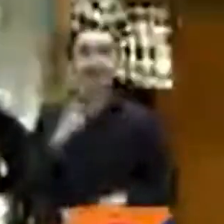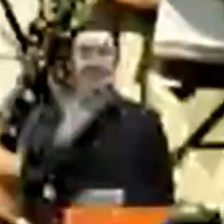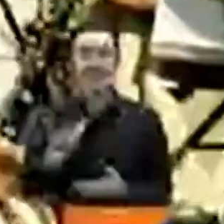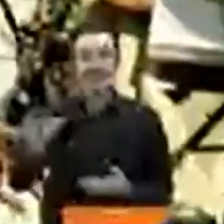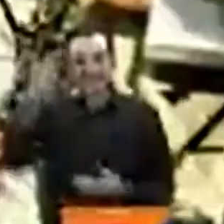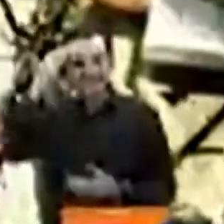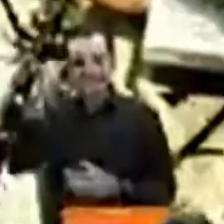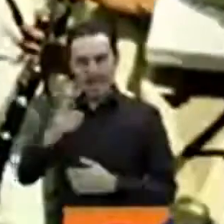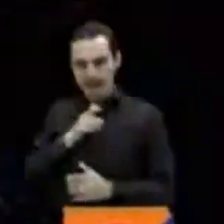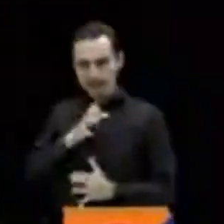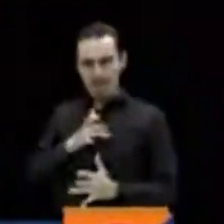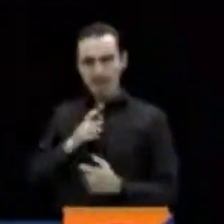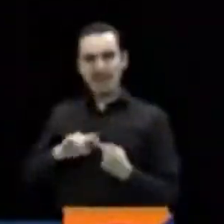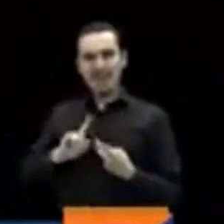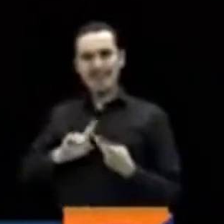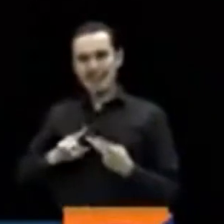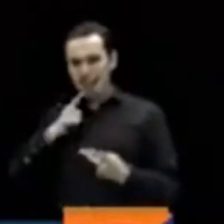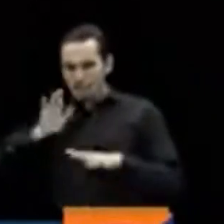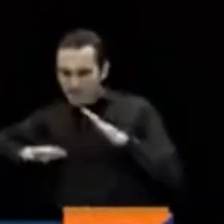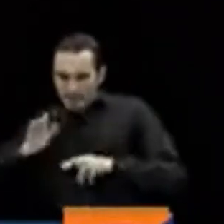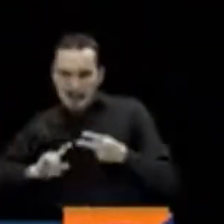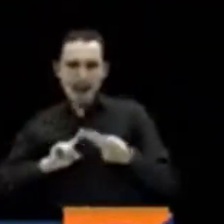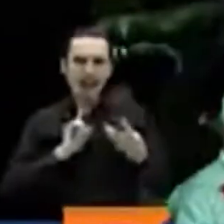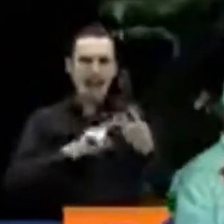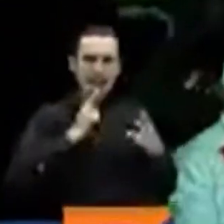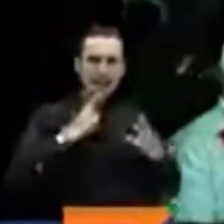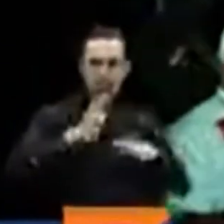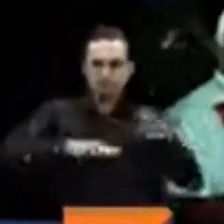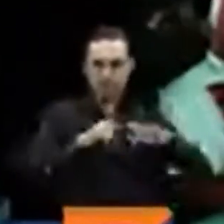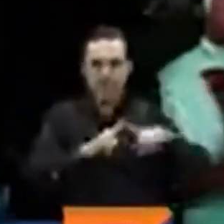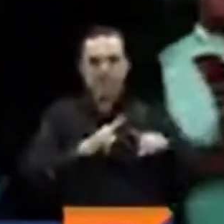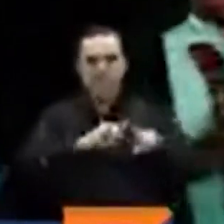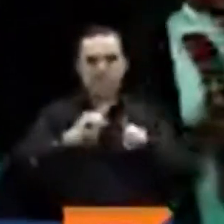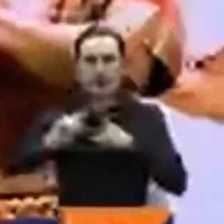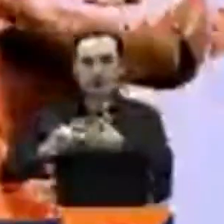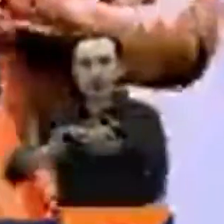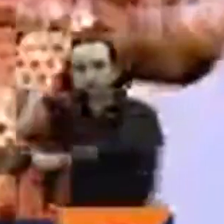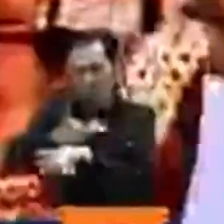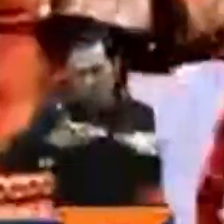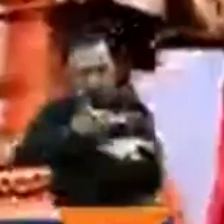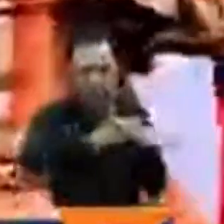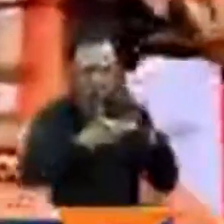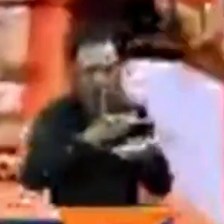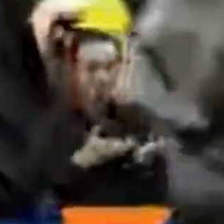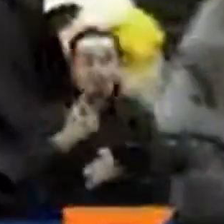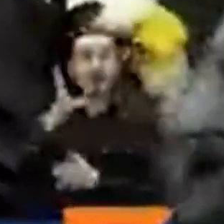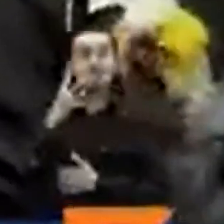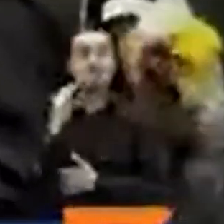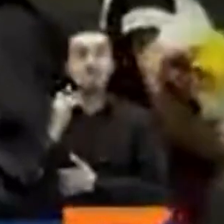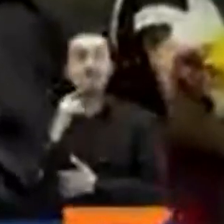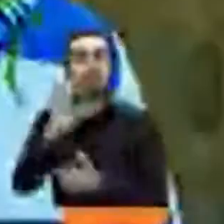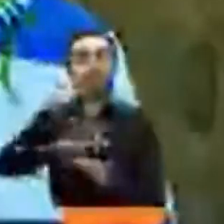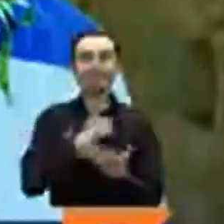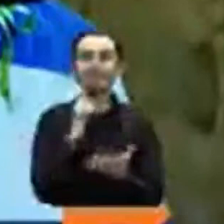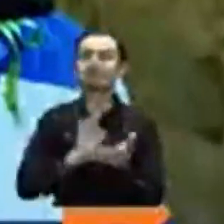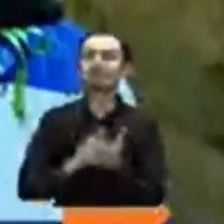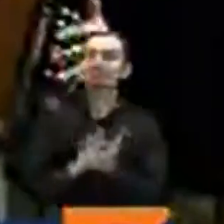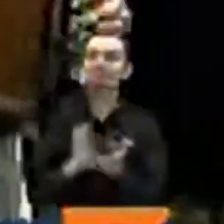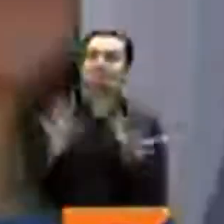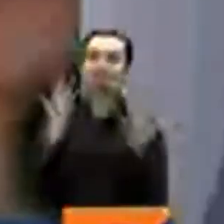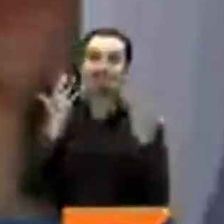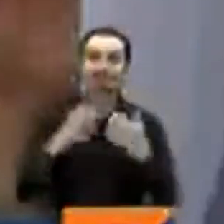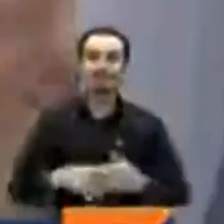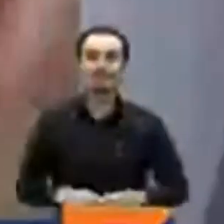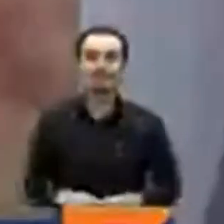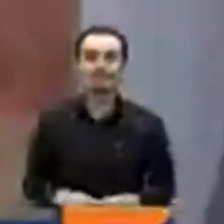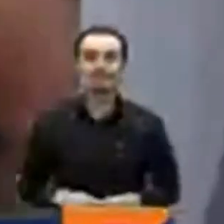de gaita, cumbia, chalupa, sexteto y mápale la que se ganó los comentarios de los expertos y los aplausos en los